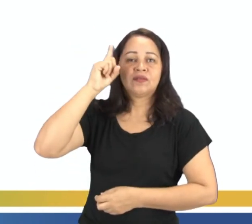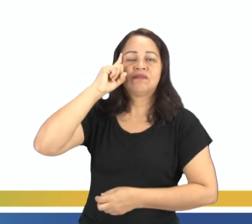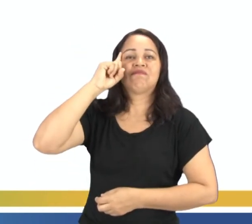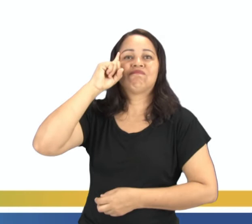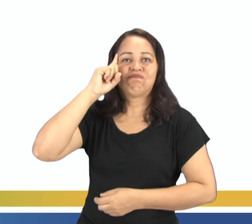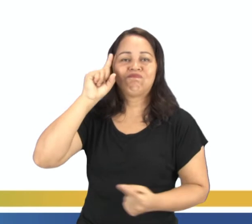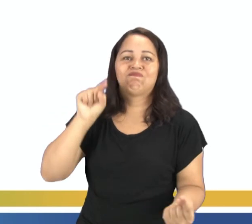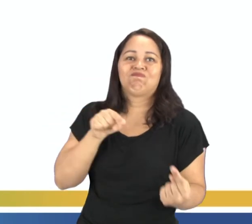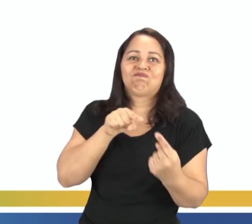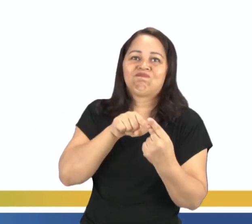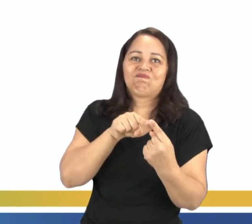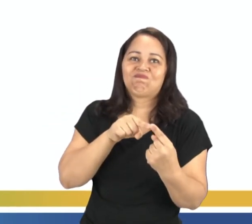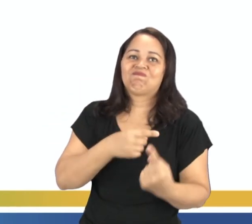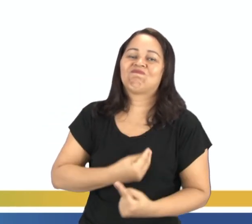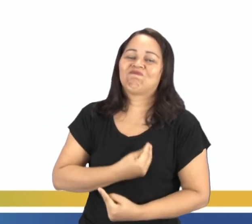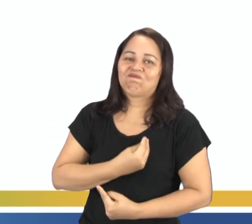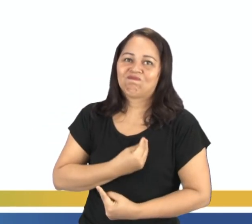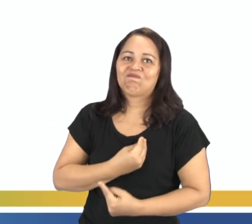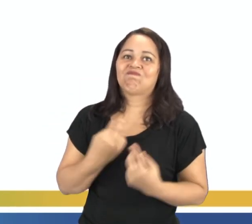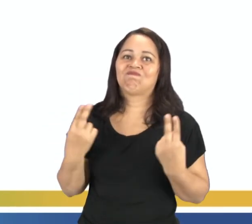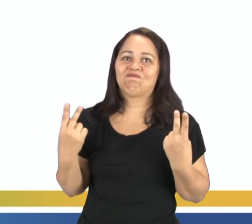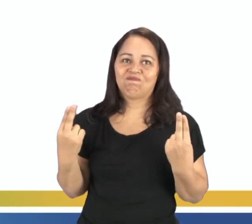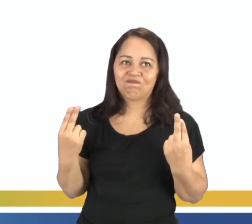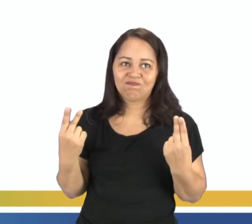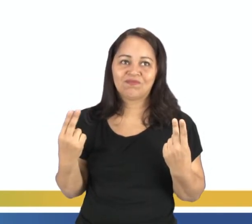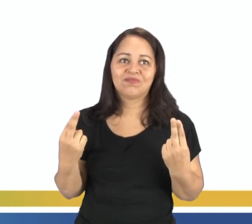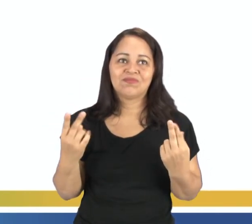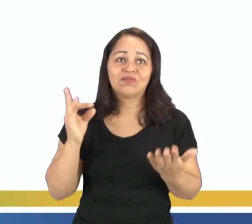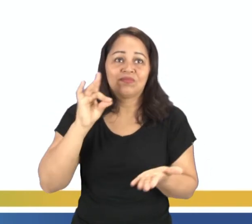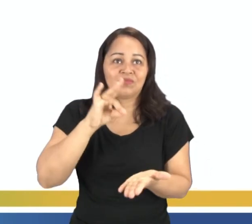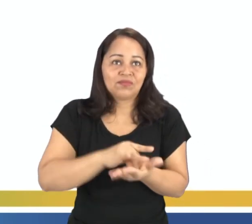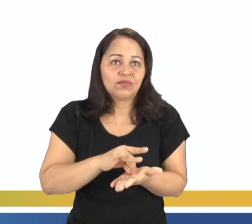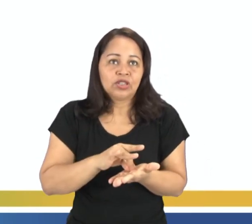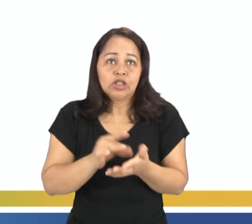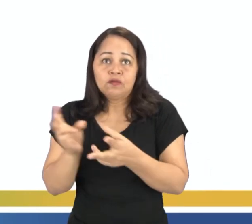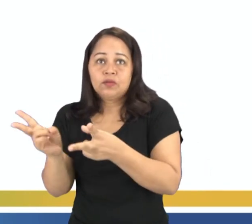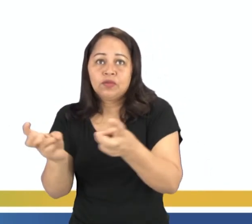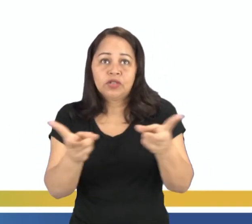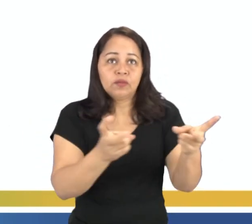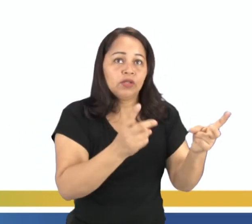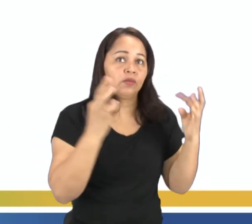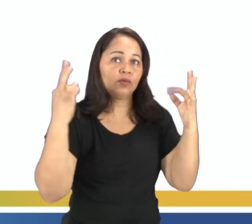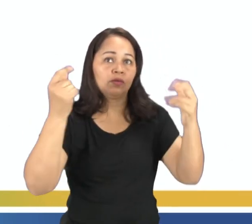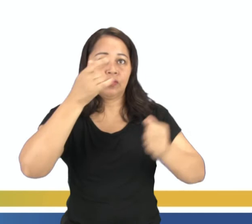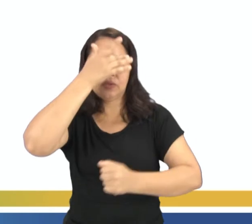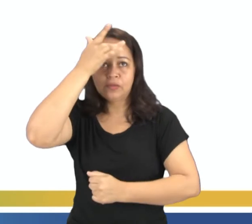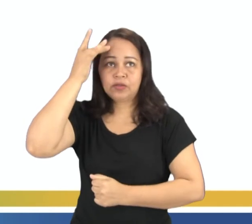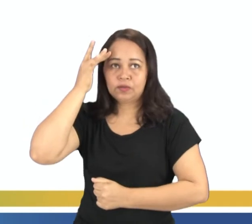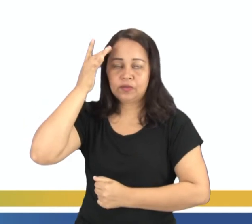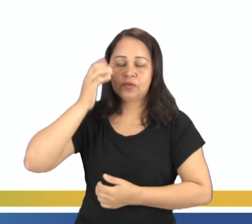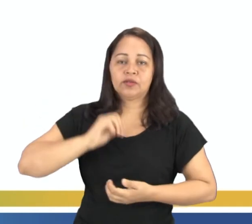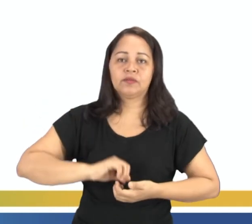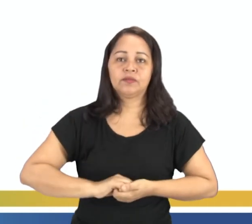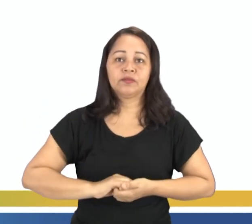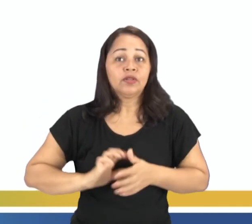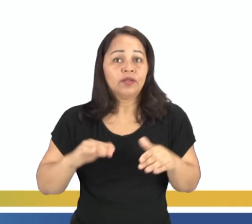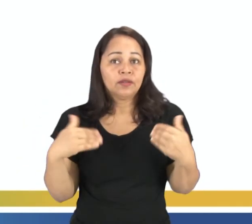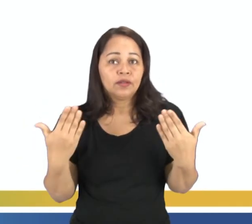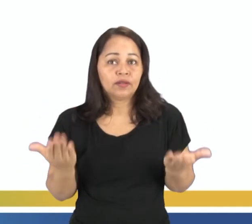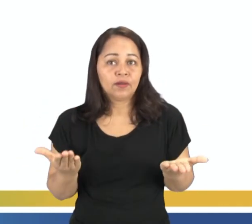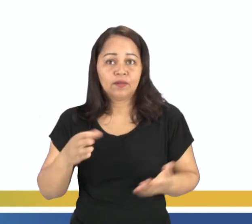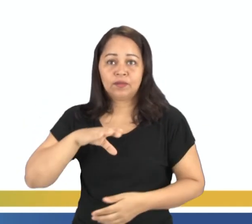impresiones, ideas ou visiones de la realidade que não foram percebidas por todos. Vamos para o português? Então,